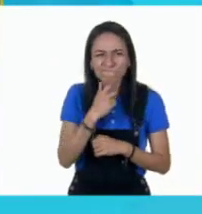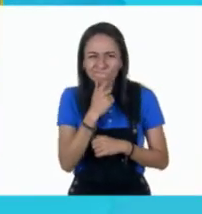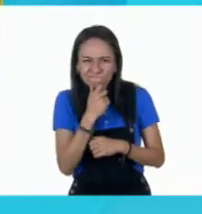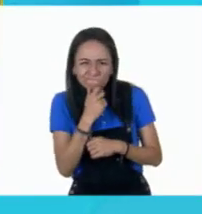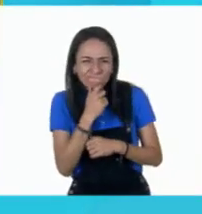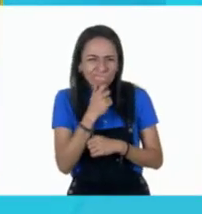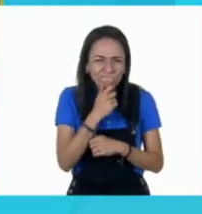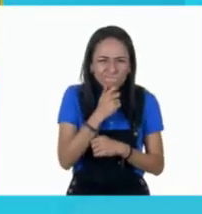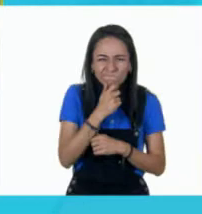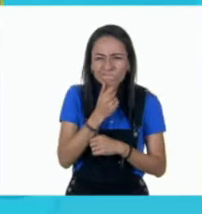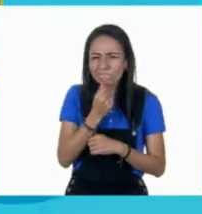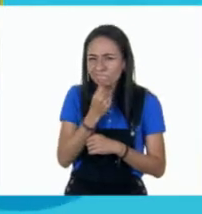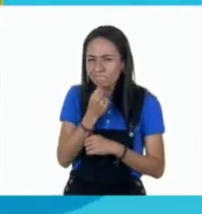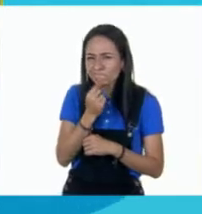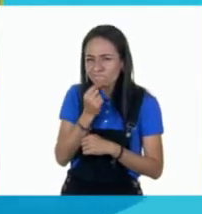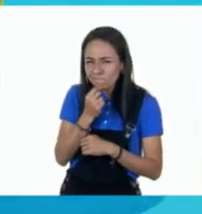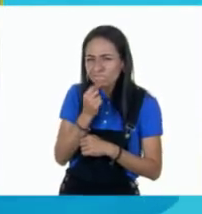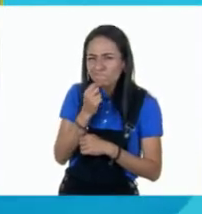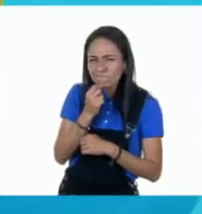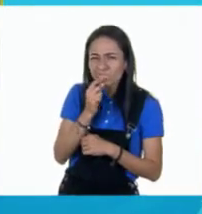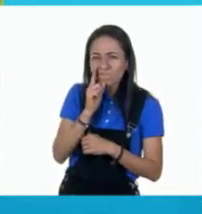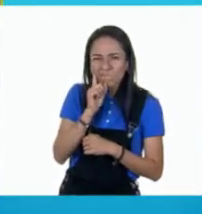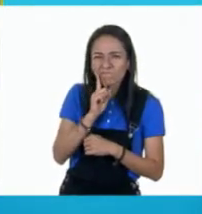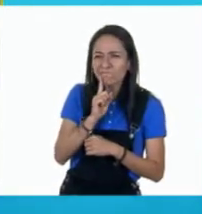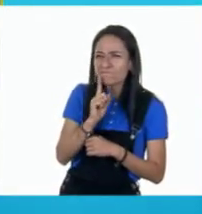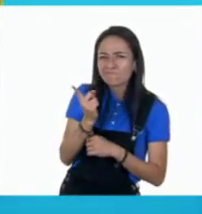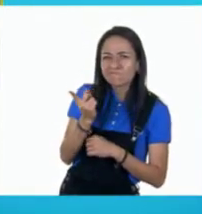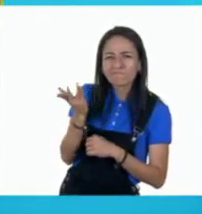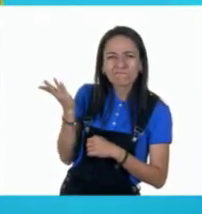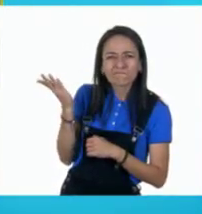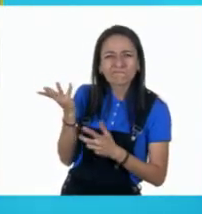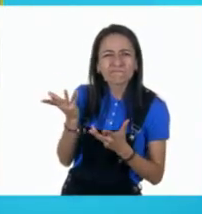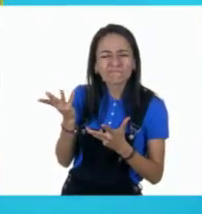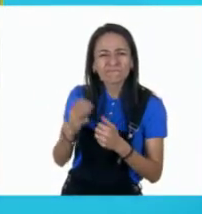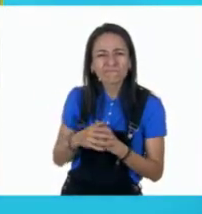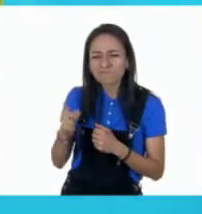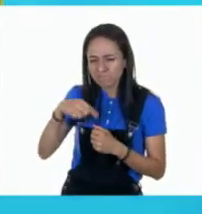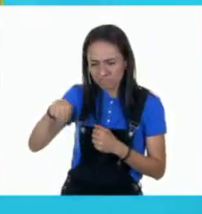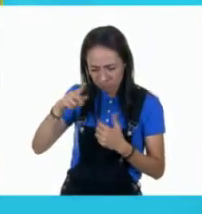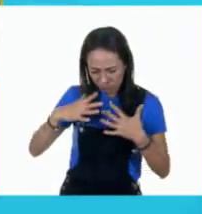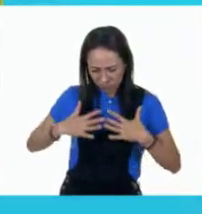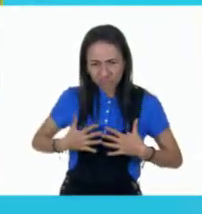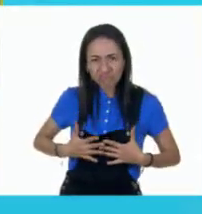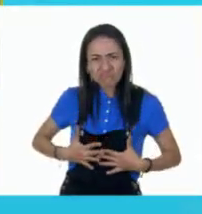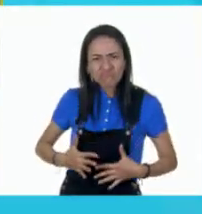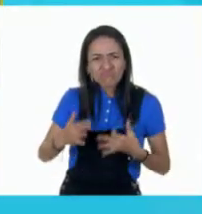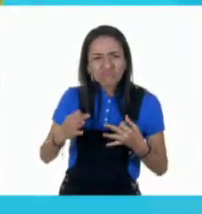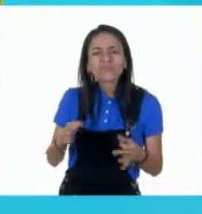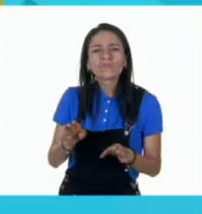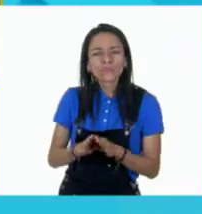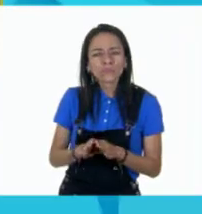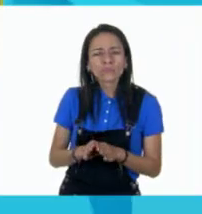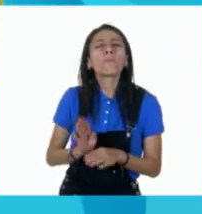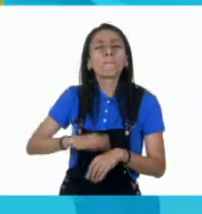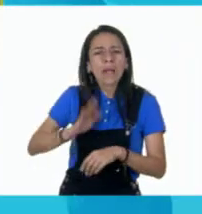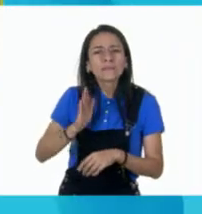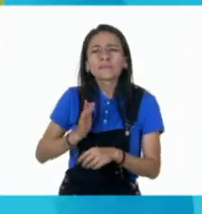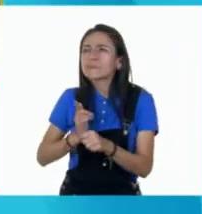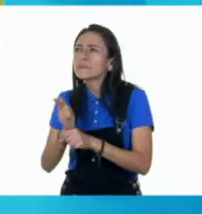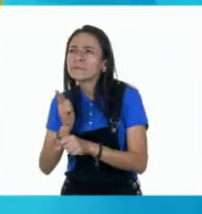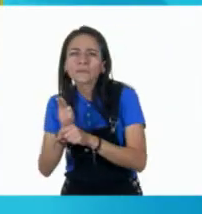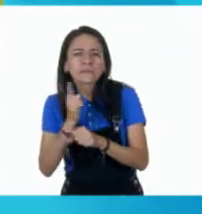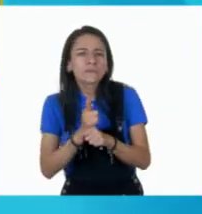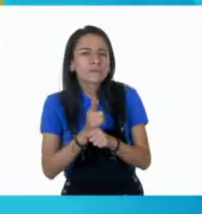niñas? ¿Cómo se encuentran vestidos? ¿Qué otra cosa observan ahí? Porque también quiero ver